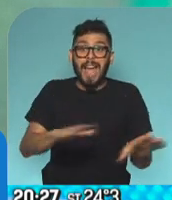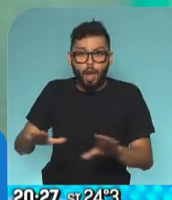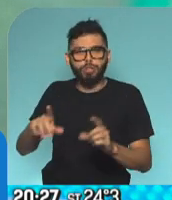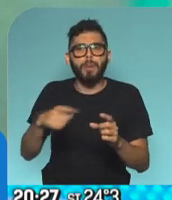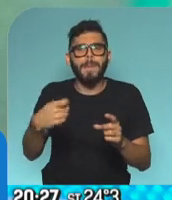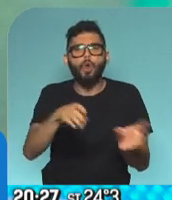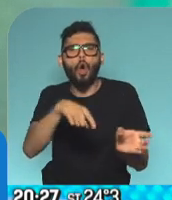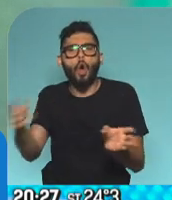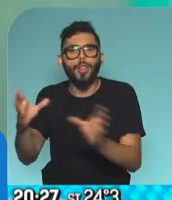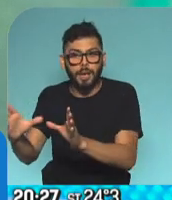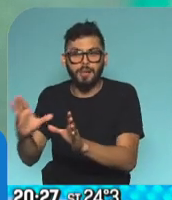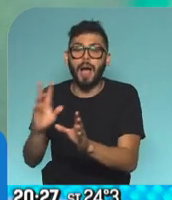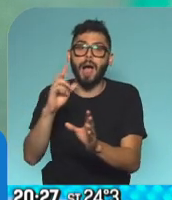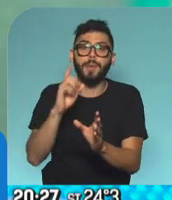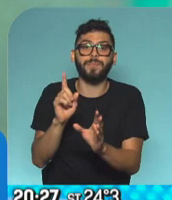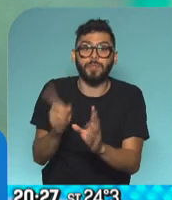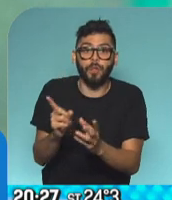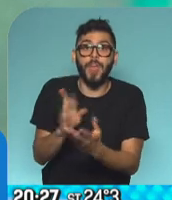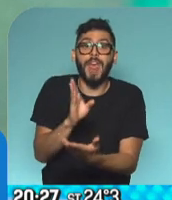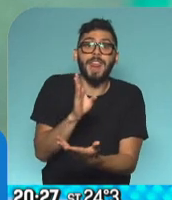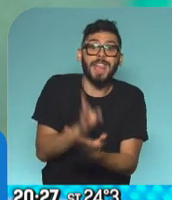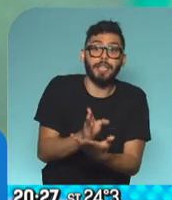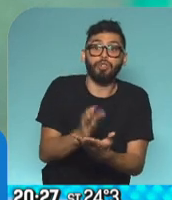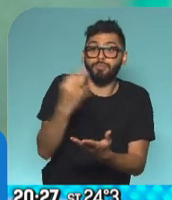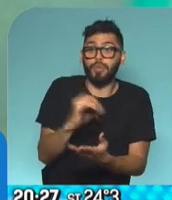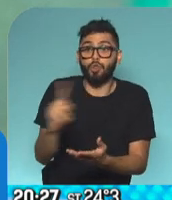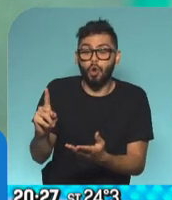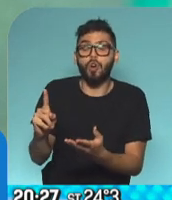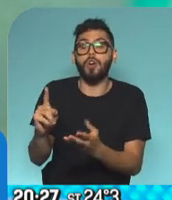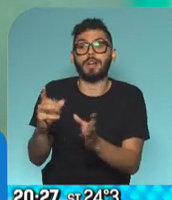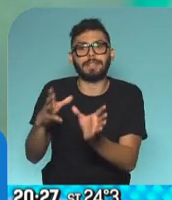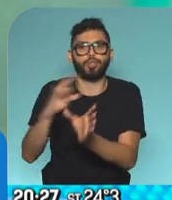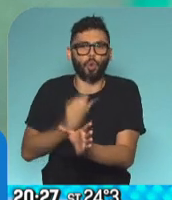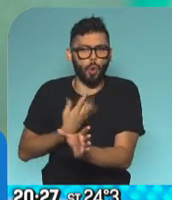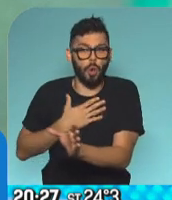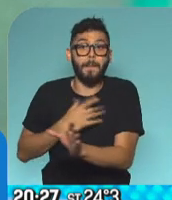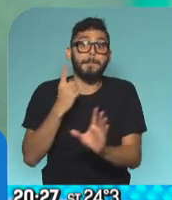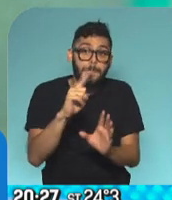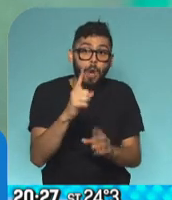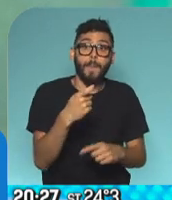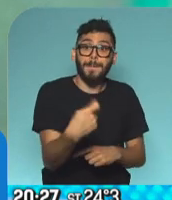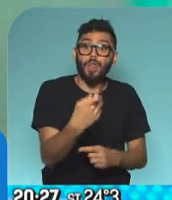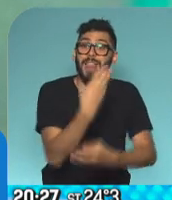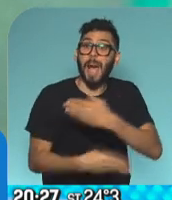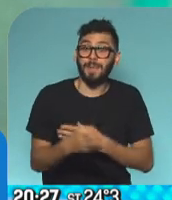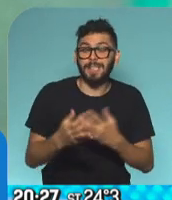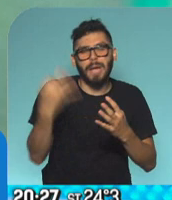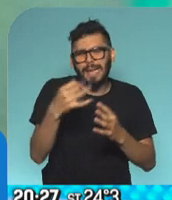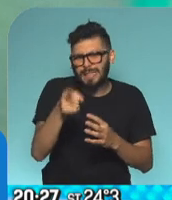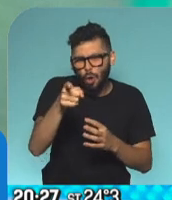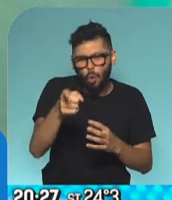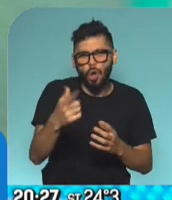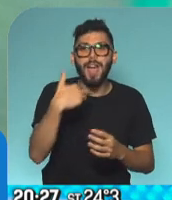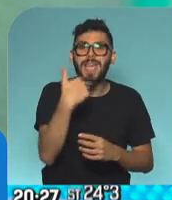digamos decir sí sí te corresponde o no lo hace nuestro organismo el caso de las pensiones por discapacidad que debe ser el caso justamente de la